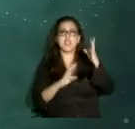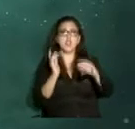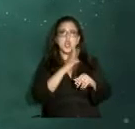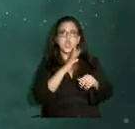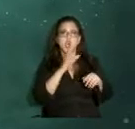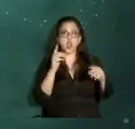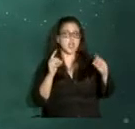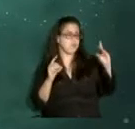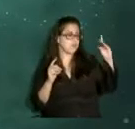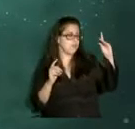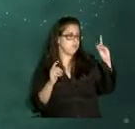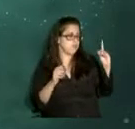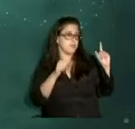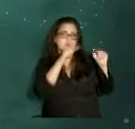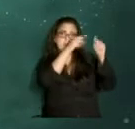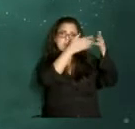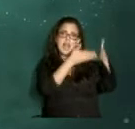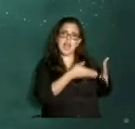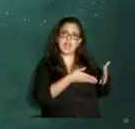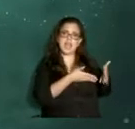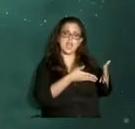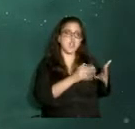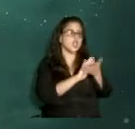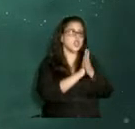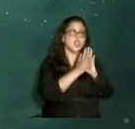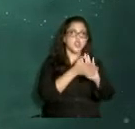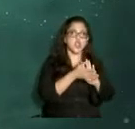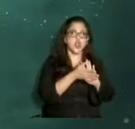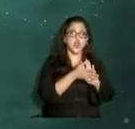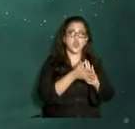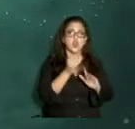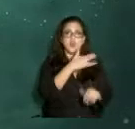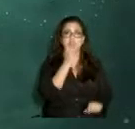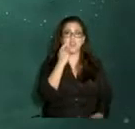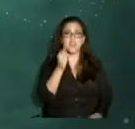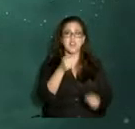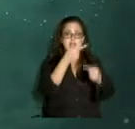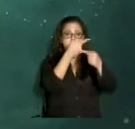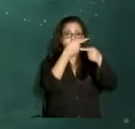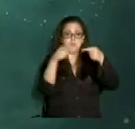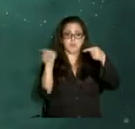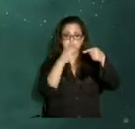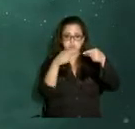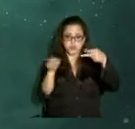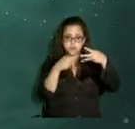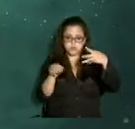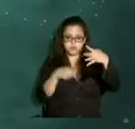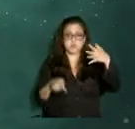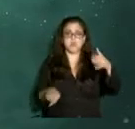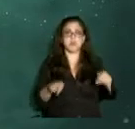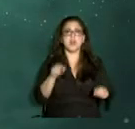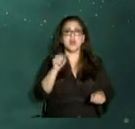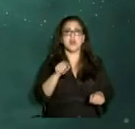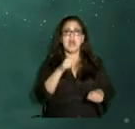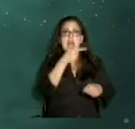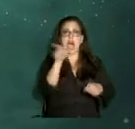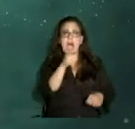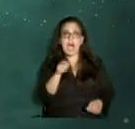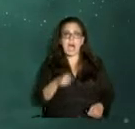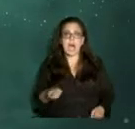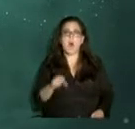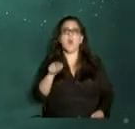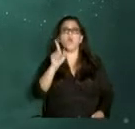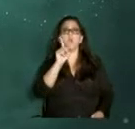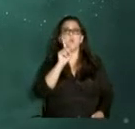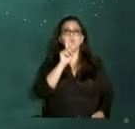de muchos colores, cada una de las líneas verticales, que no se puede individualizar porque es muy pequeñita, pero cada línea vertical está representando